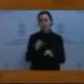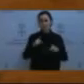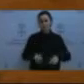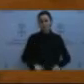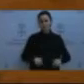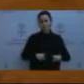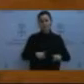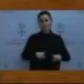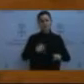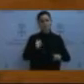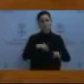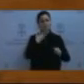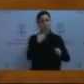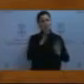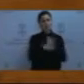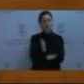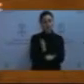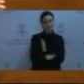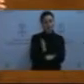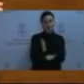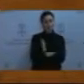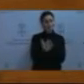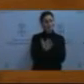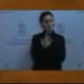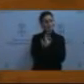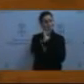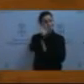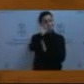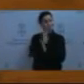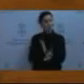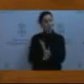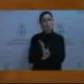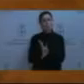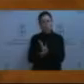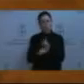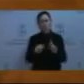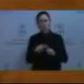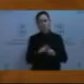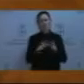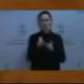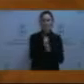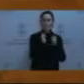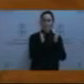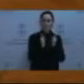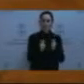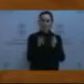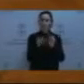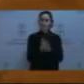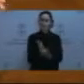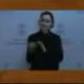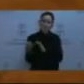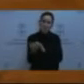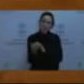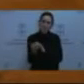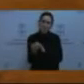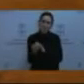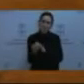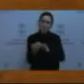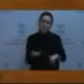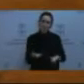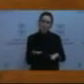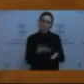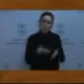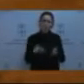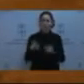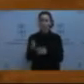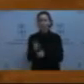desconocían. Desconocían que la ley les otorga la condición de prioritarias, lo que significa que tienen carácter